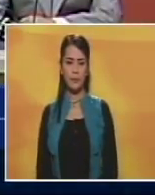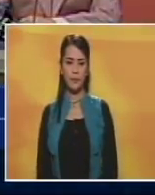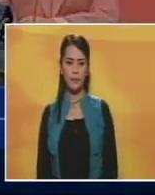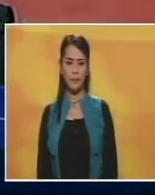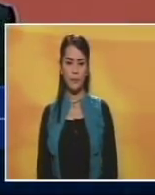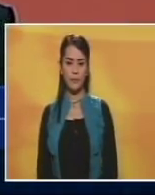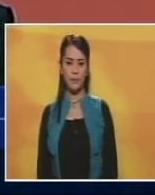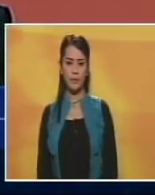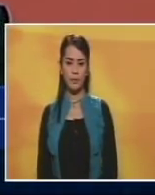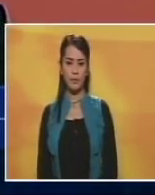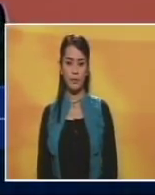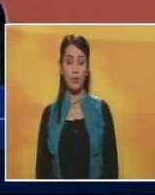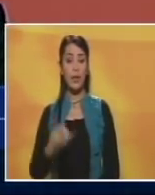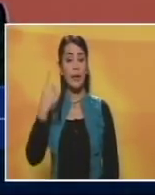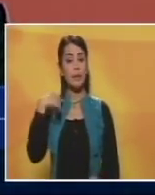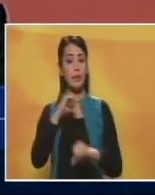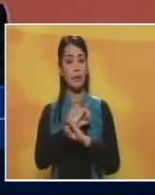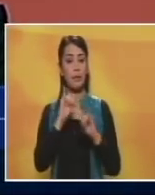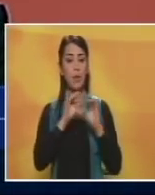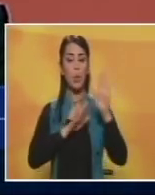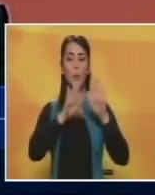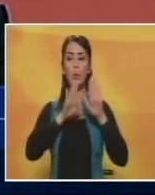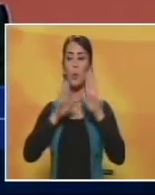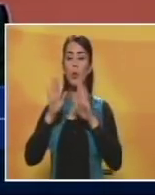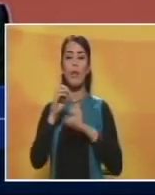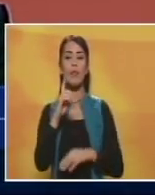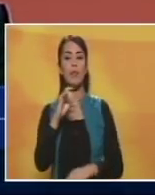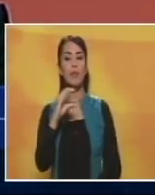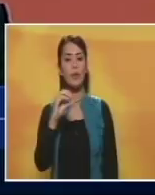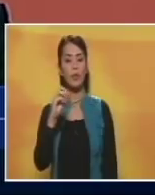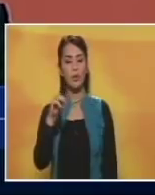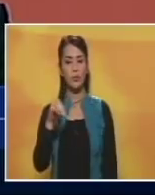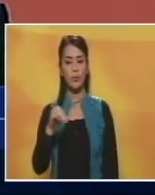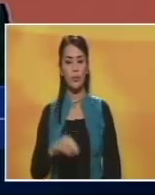Ayer cerró la subasta del DICOM